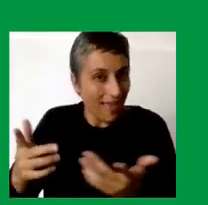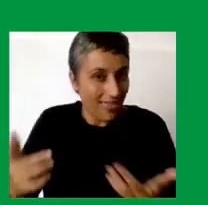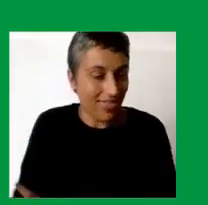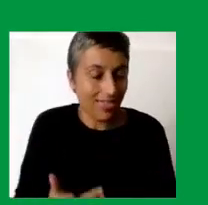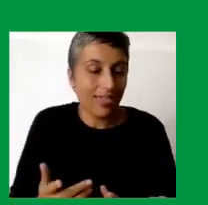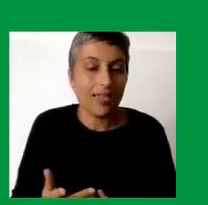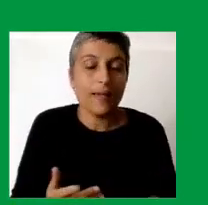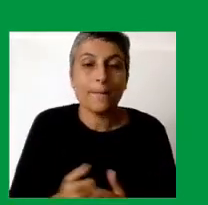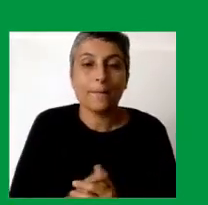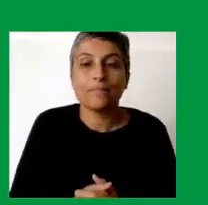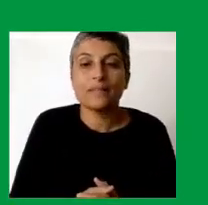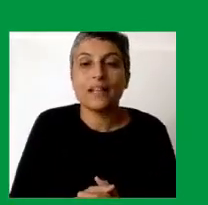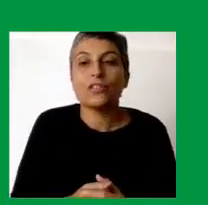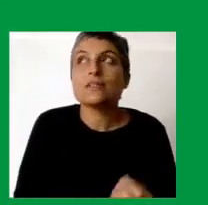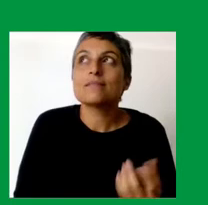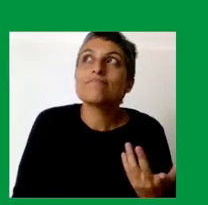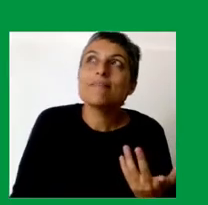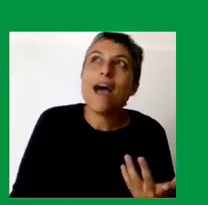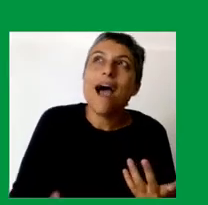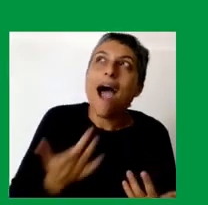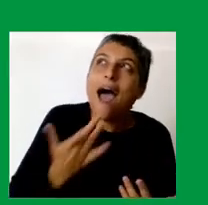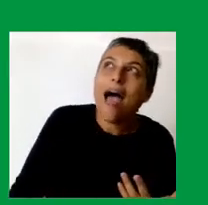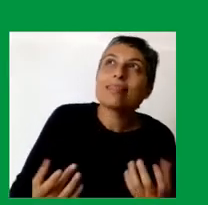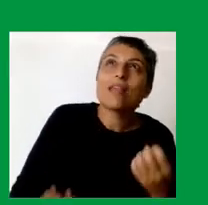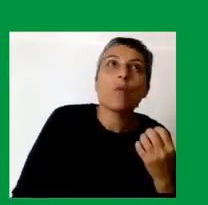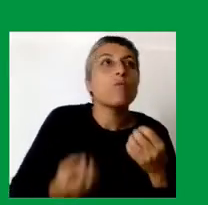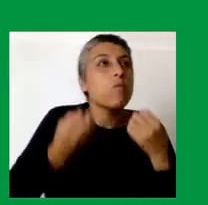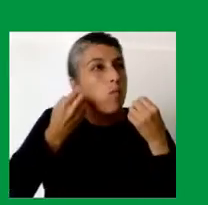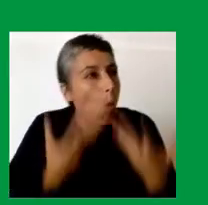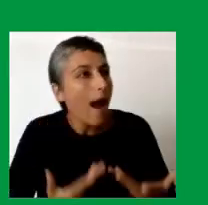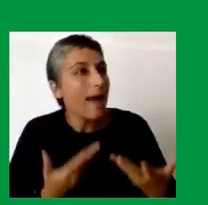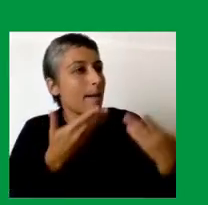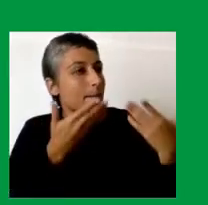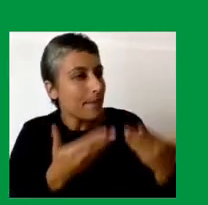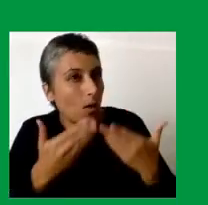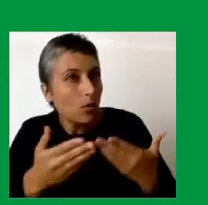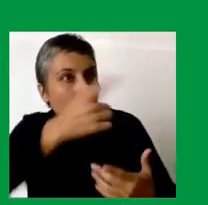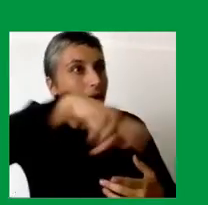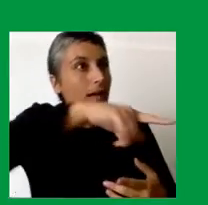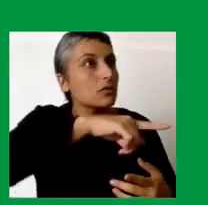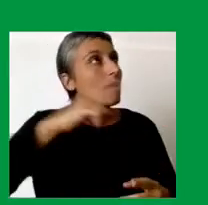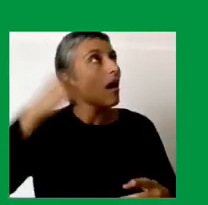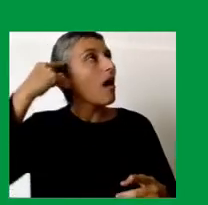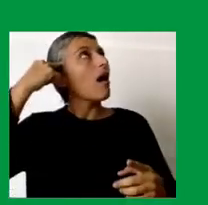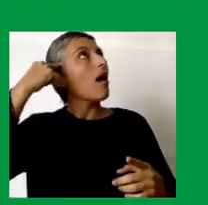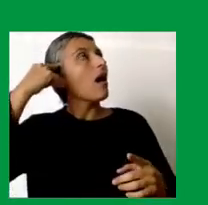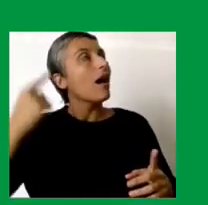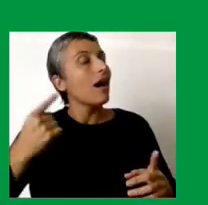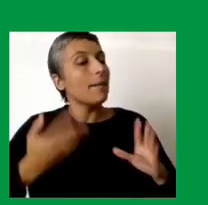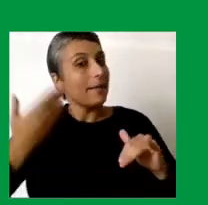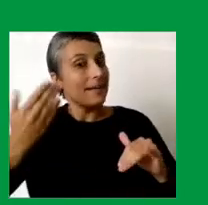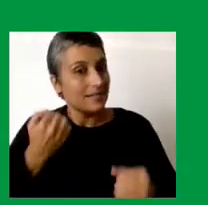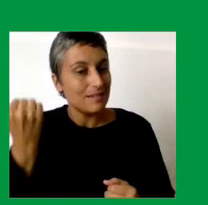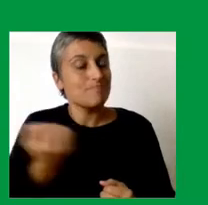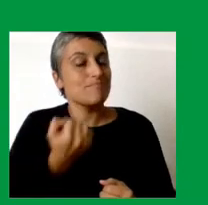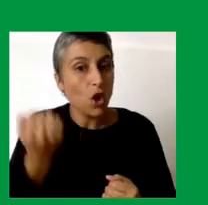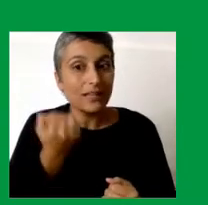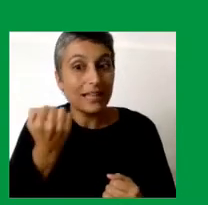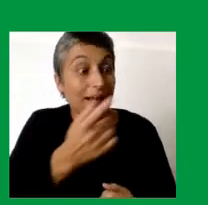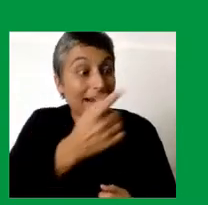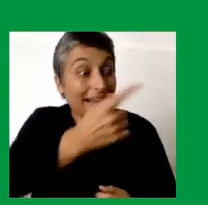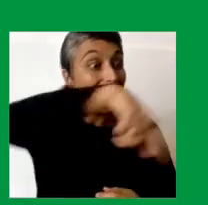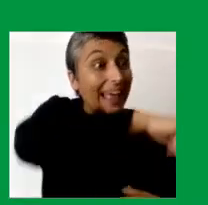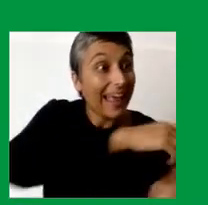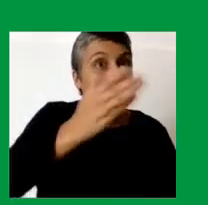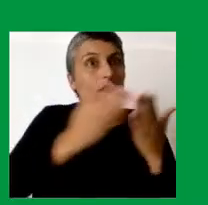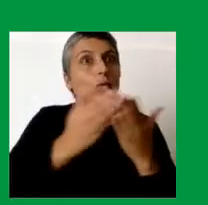de generar preguntas, buenas preguntas como disparadores, es lo que nos importa y es lo que hace que también nuestros estudiantes